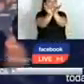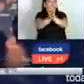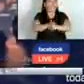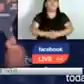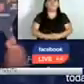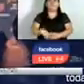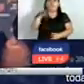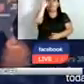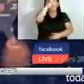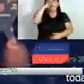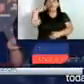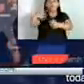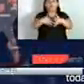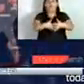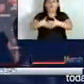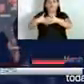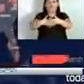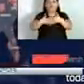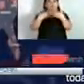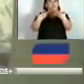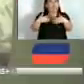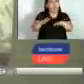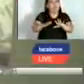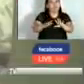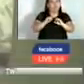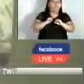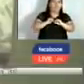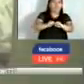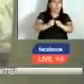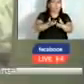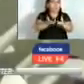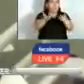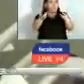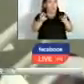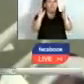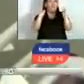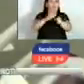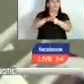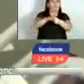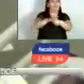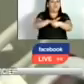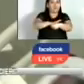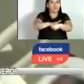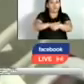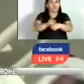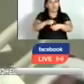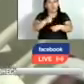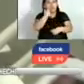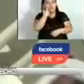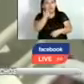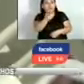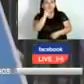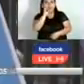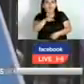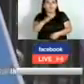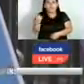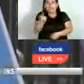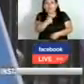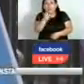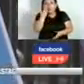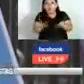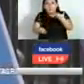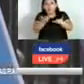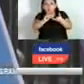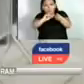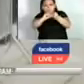Estados Unidos ha alcanzado una meseta en términos de muertos y casos de COVID-19, una señal, según los CDC, de un posible